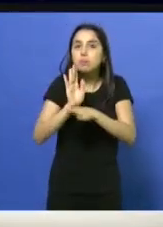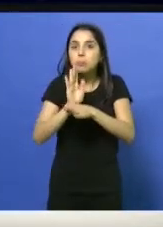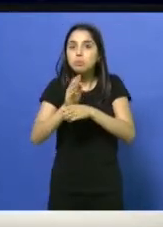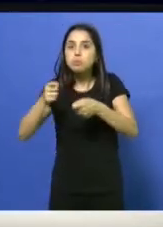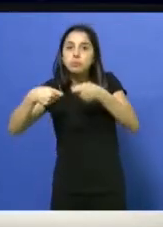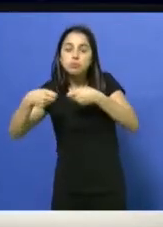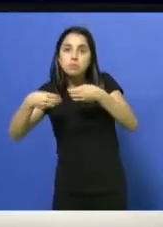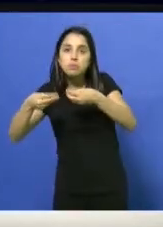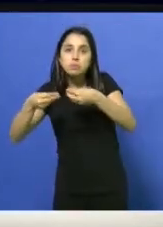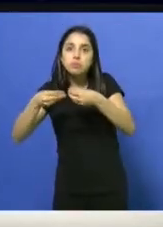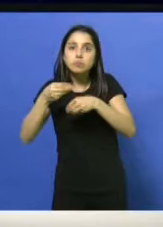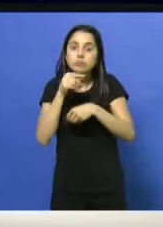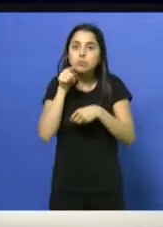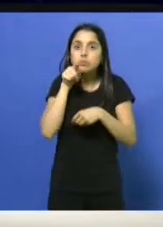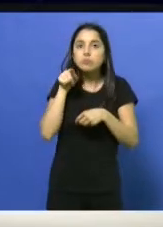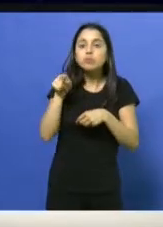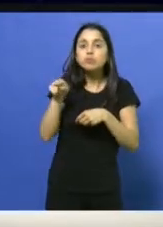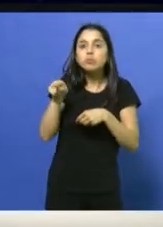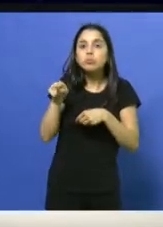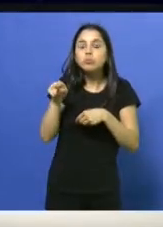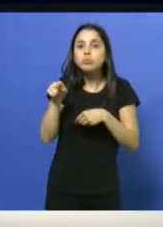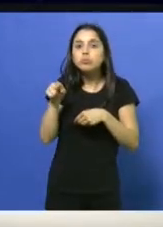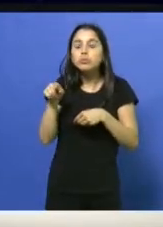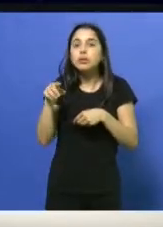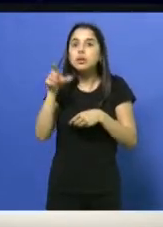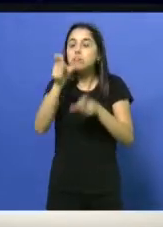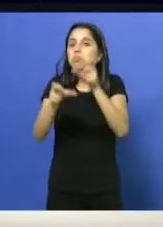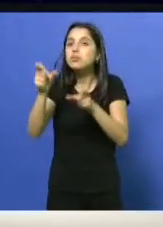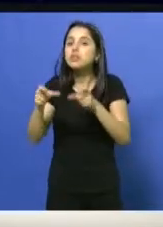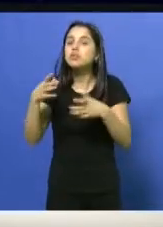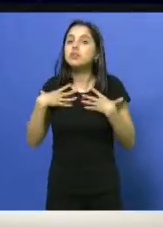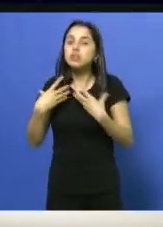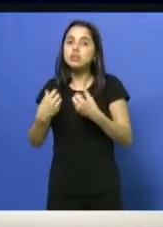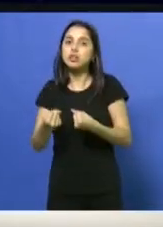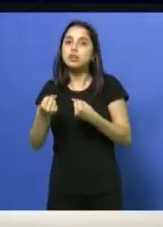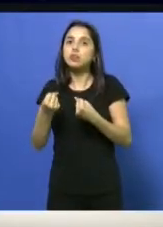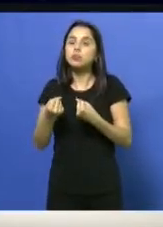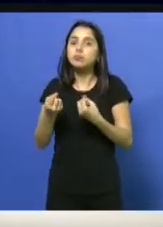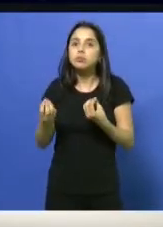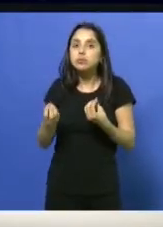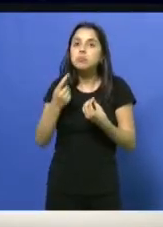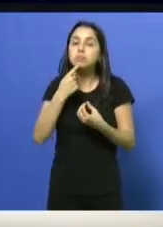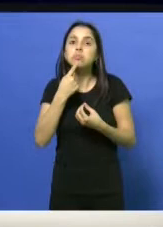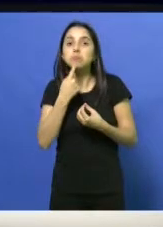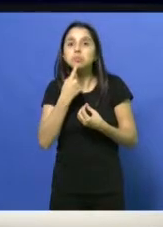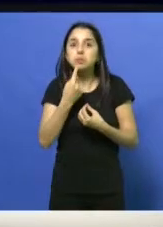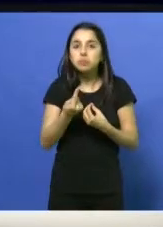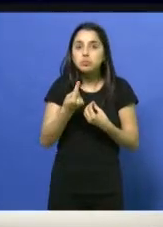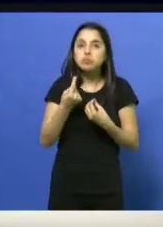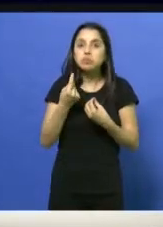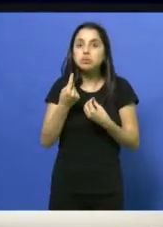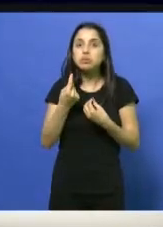también hay que pensar en lo que significa en la salud de la gente. Ahora, la pregunta que queda pendiente, y uno interpreta a los